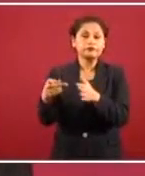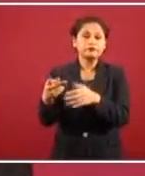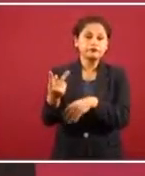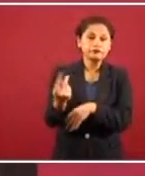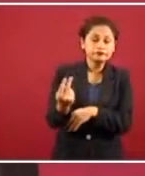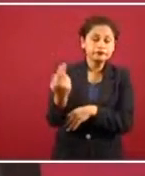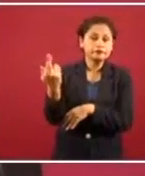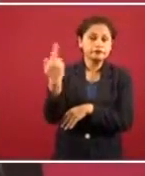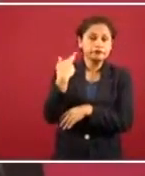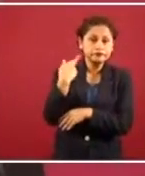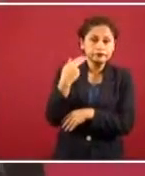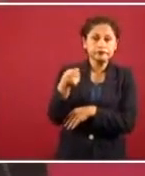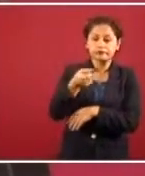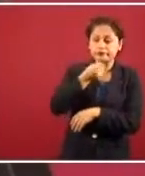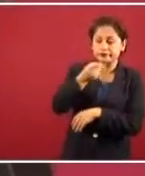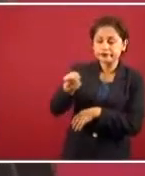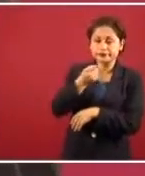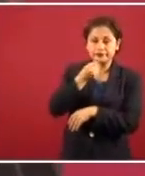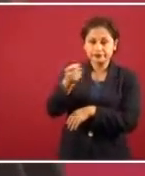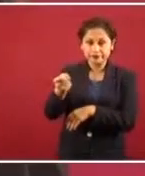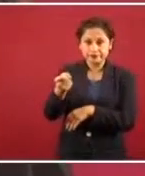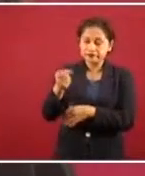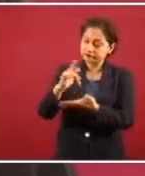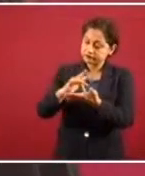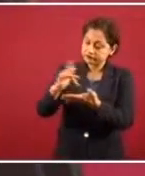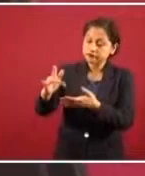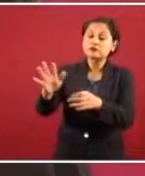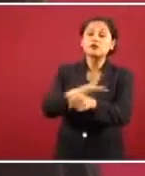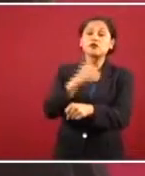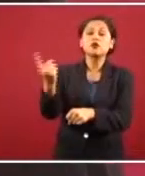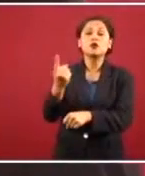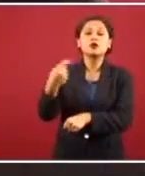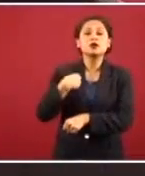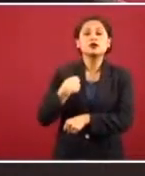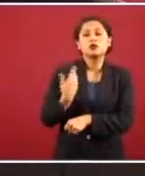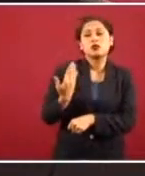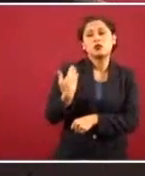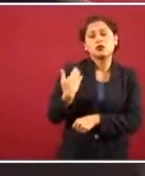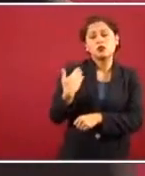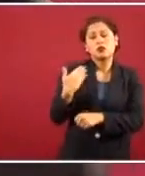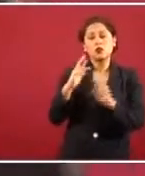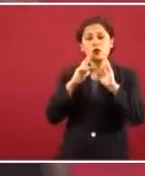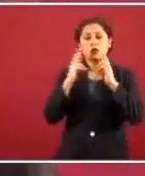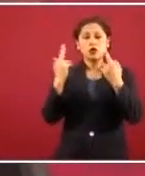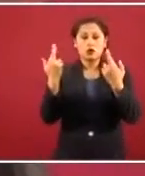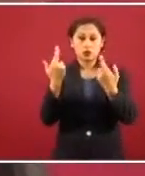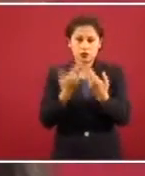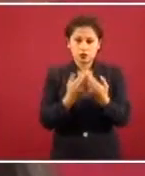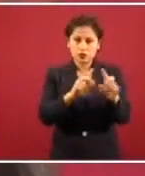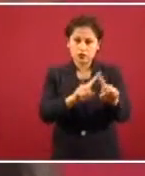Hice un compromiso hace un tiempo en una reunión con concesionarios de radio, de